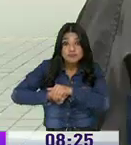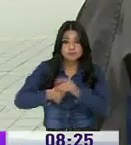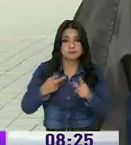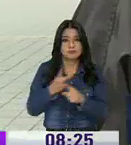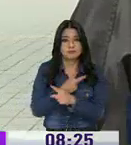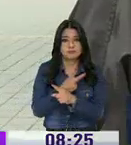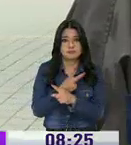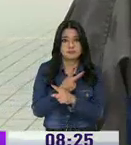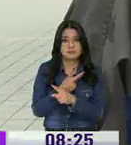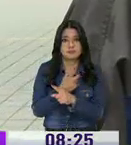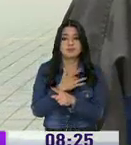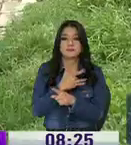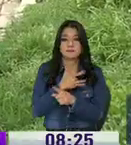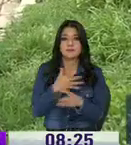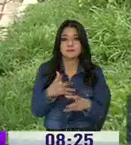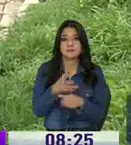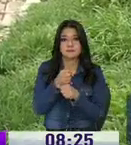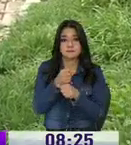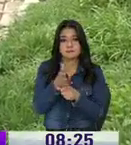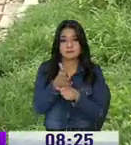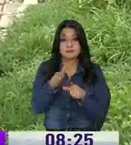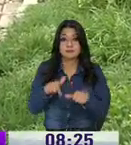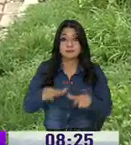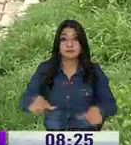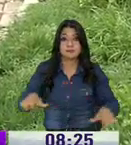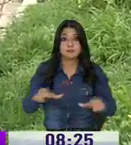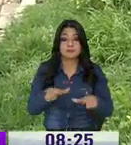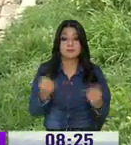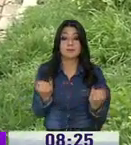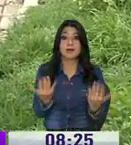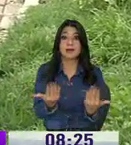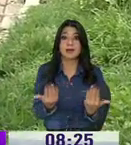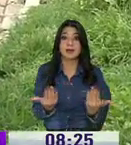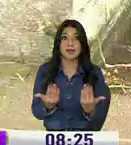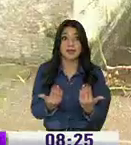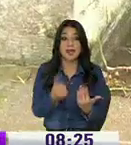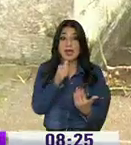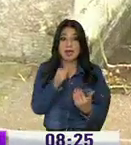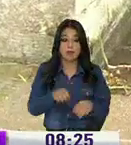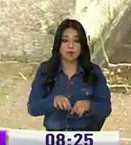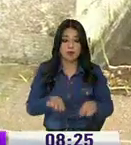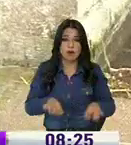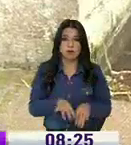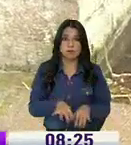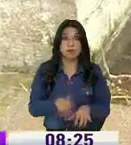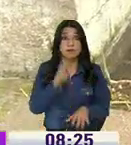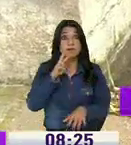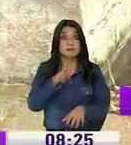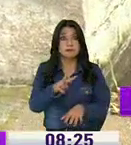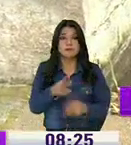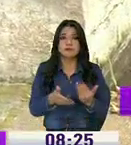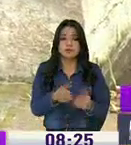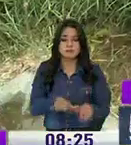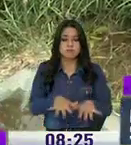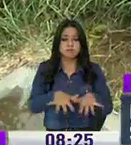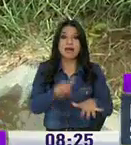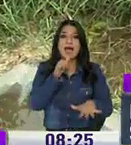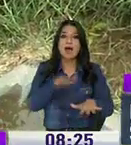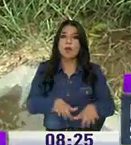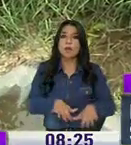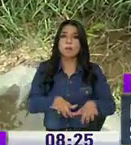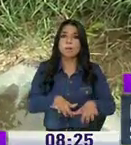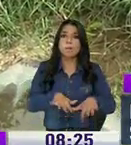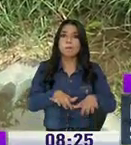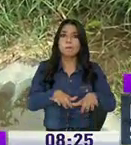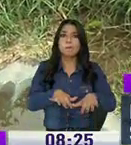pies. Pero sí se siente la inseguridad. Además, en el espacio verde existe una filtración de agua. Desde lejos es fácil ver cómo el líquido vital cada día